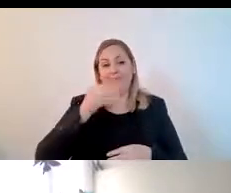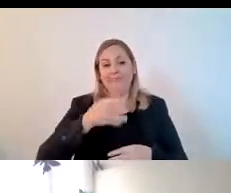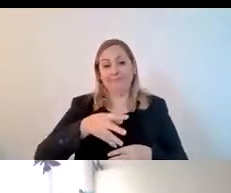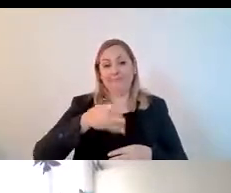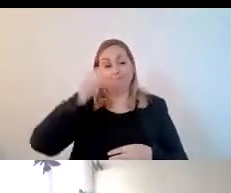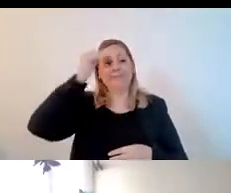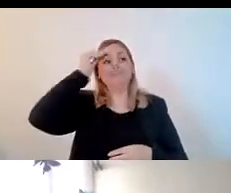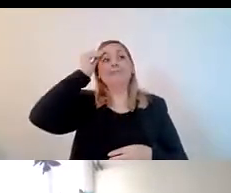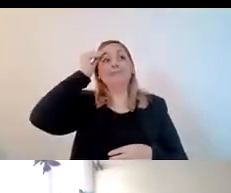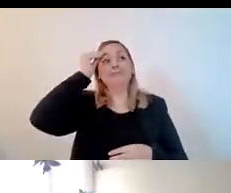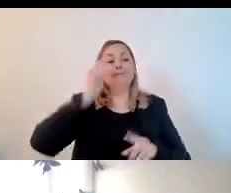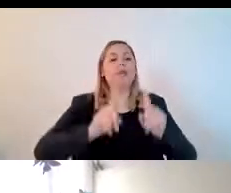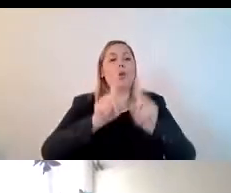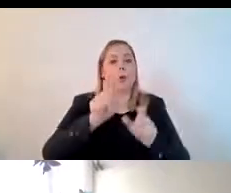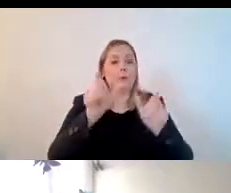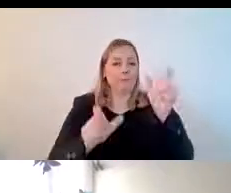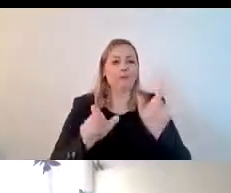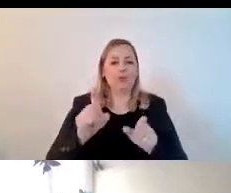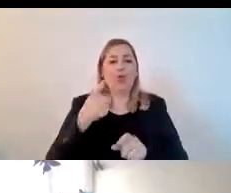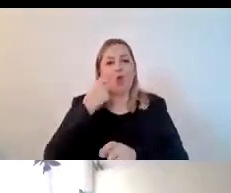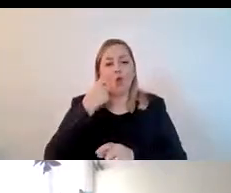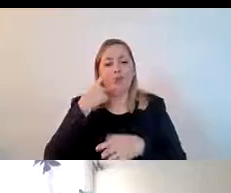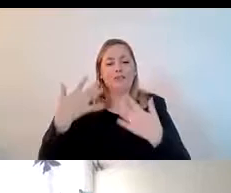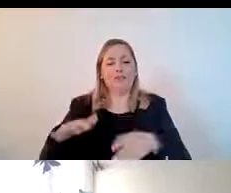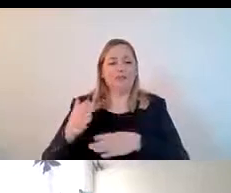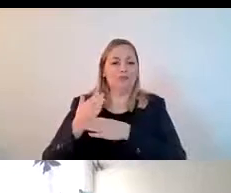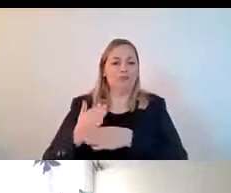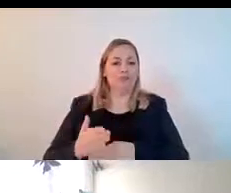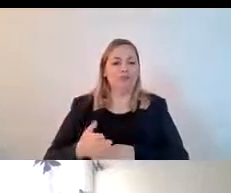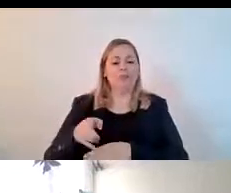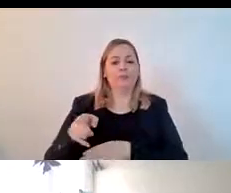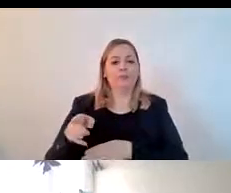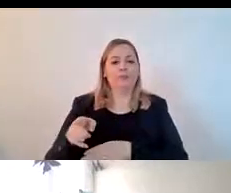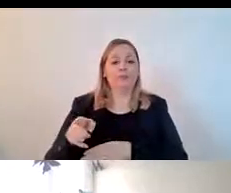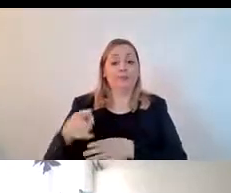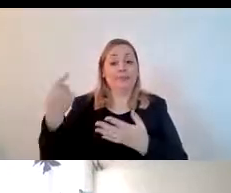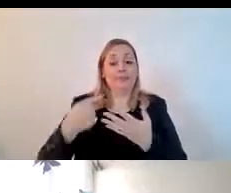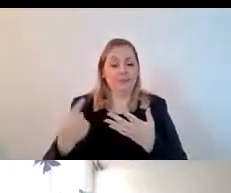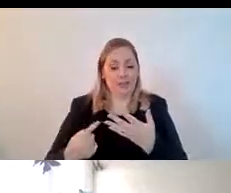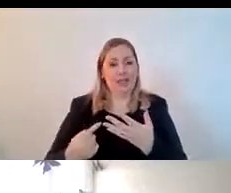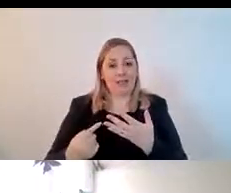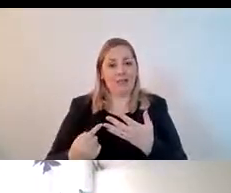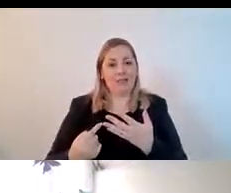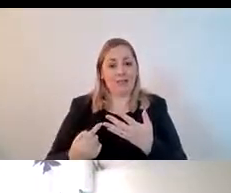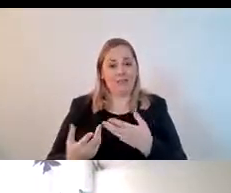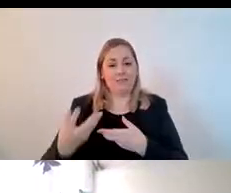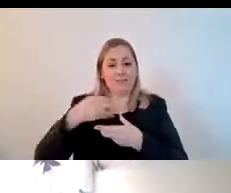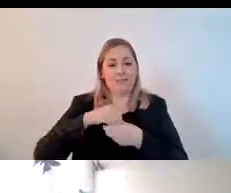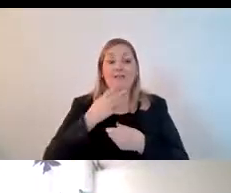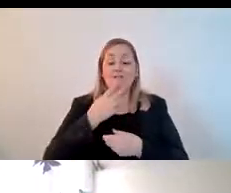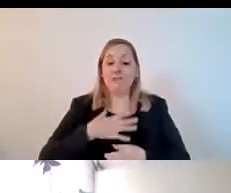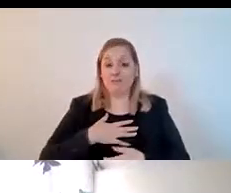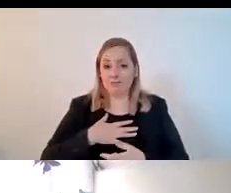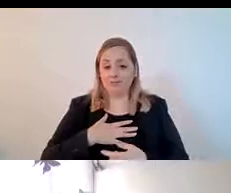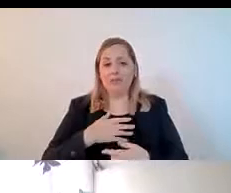la cabeza alguna persona que conocemos que ha permanecido, ¿cierto?, estas características en su vida. Les